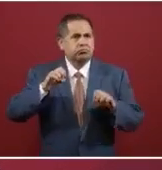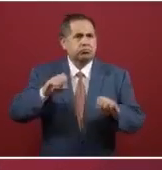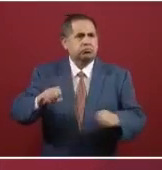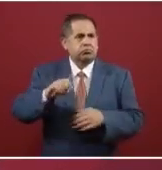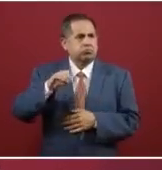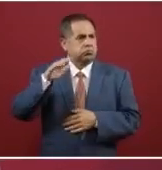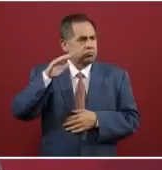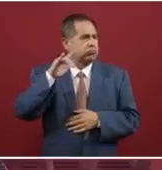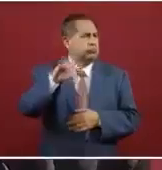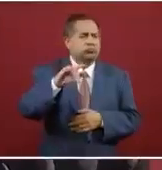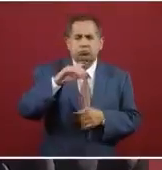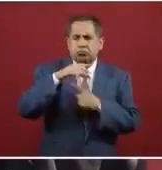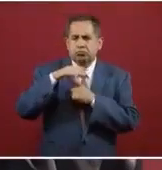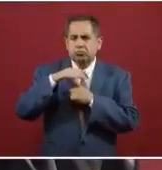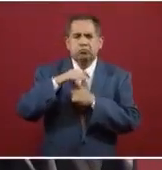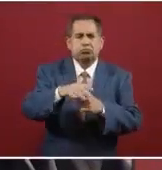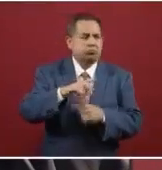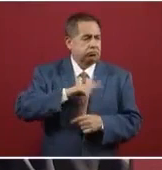en helicóptero